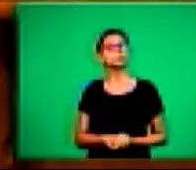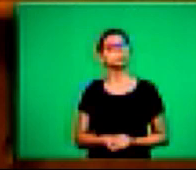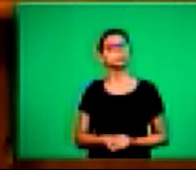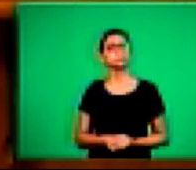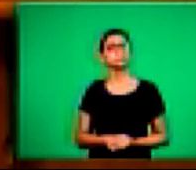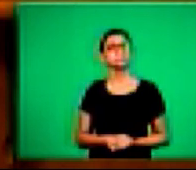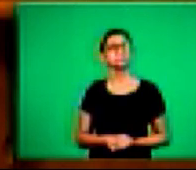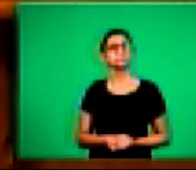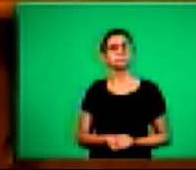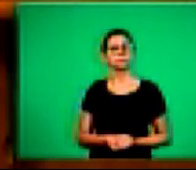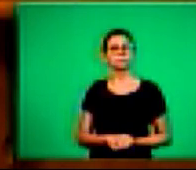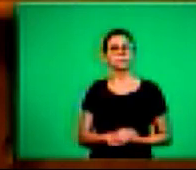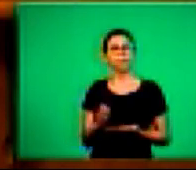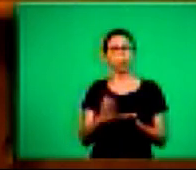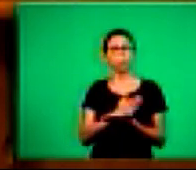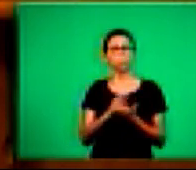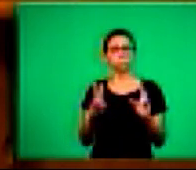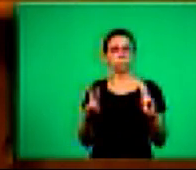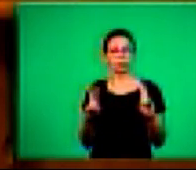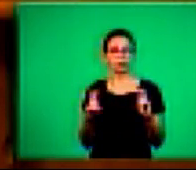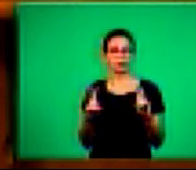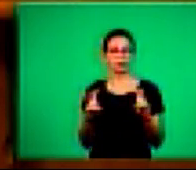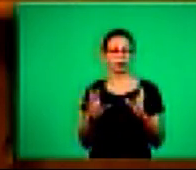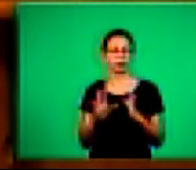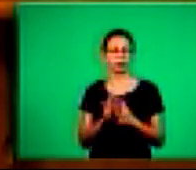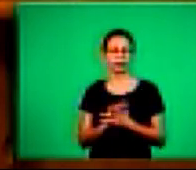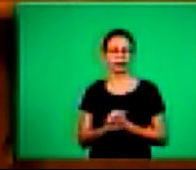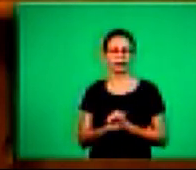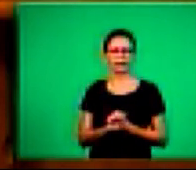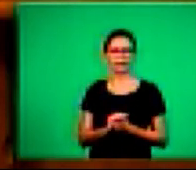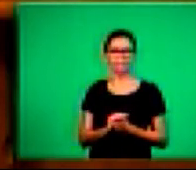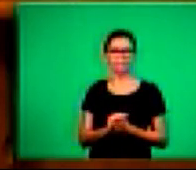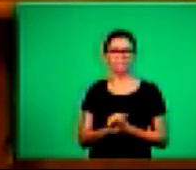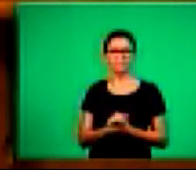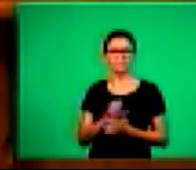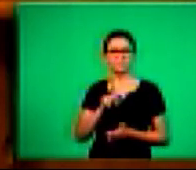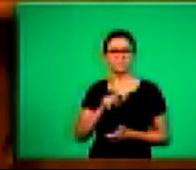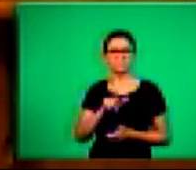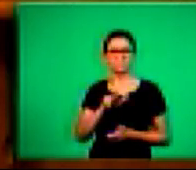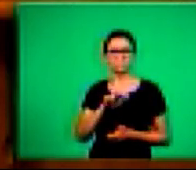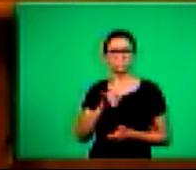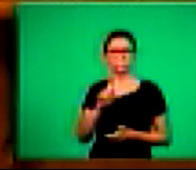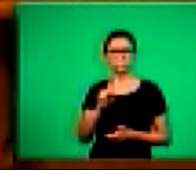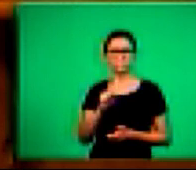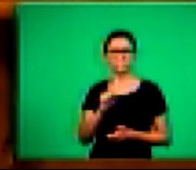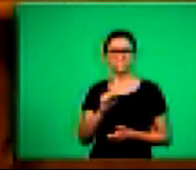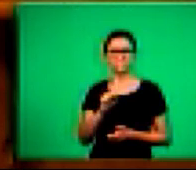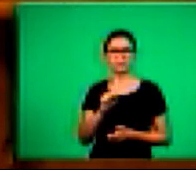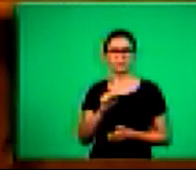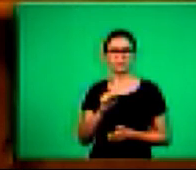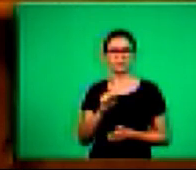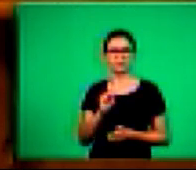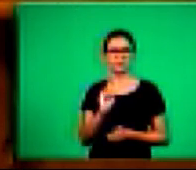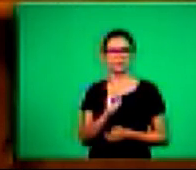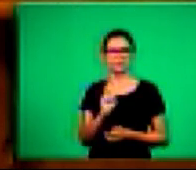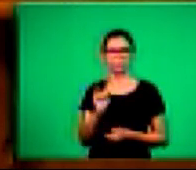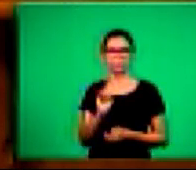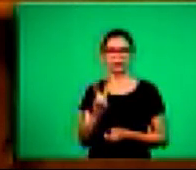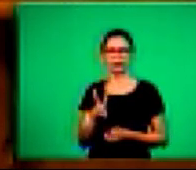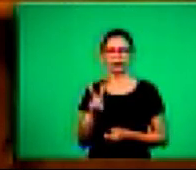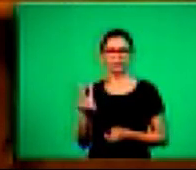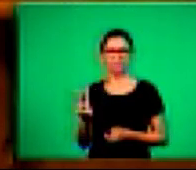tomé algunos asuntos aquí algunos temas mi hermano este hermano aquí es de luís fernando lores y el de itapúa